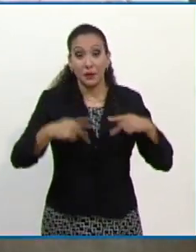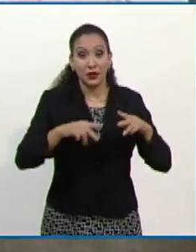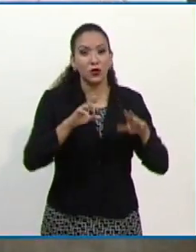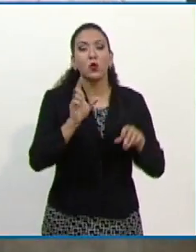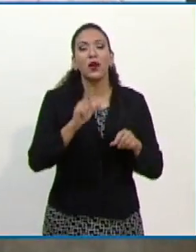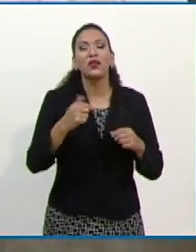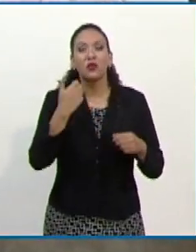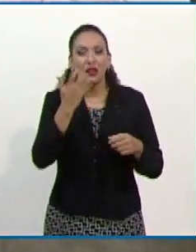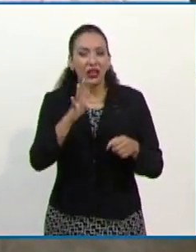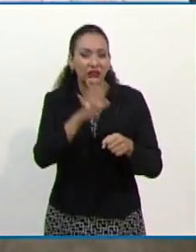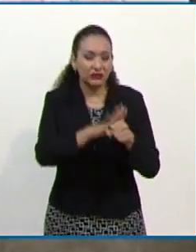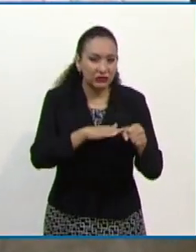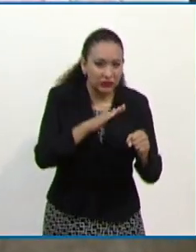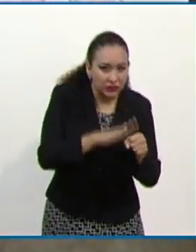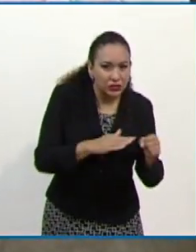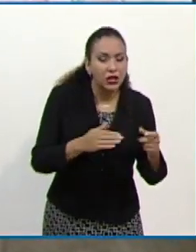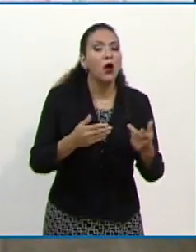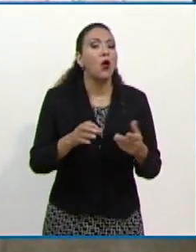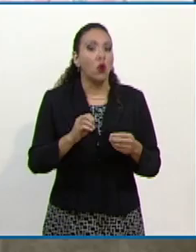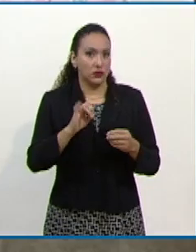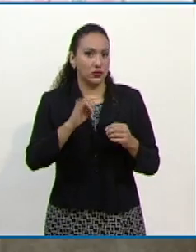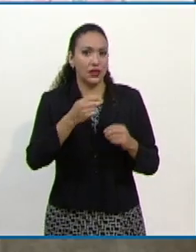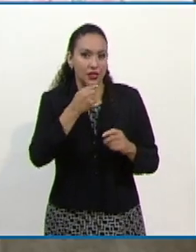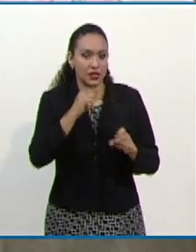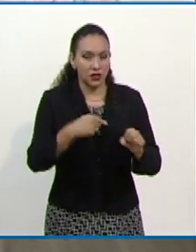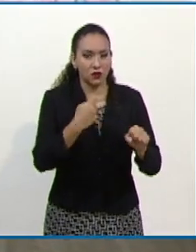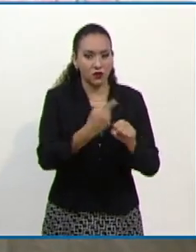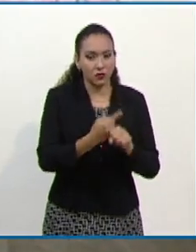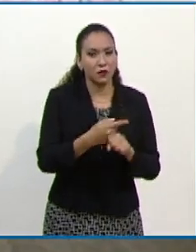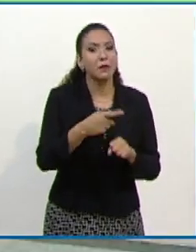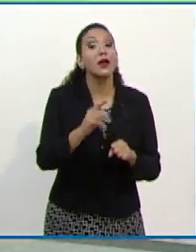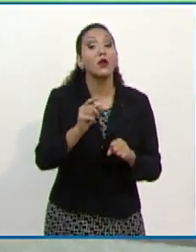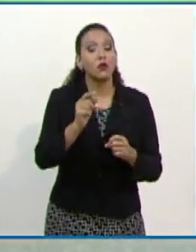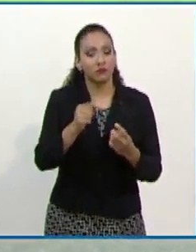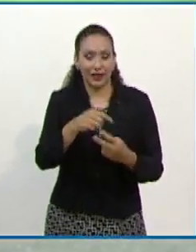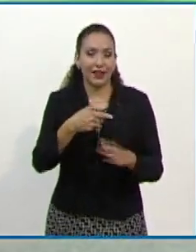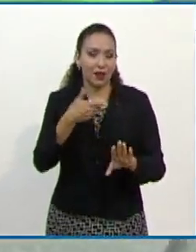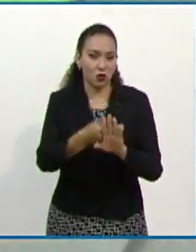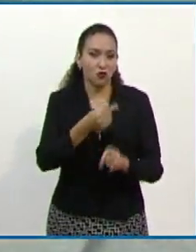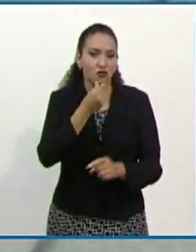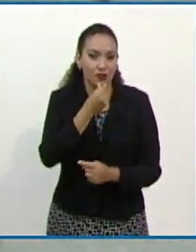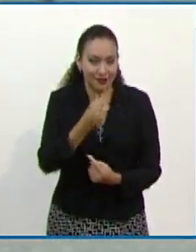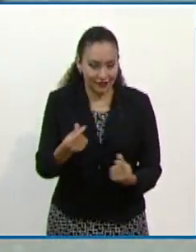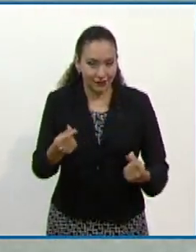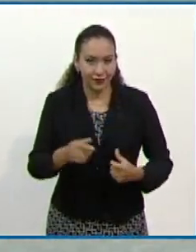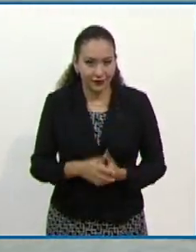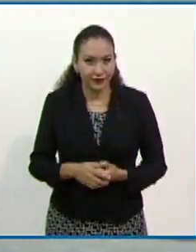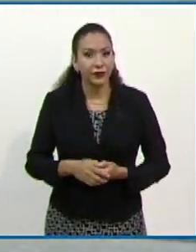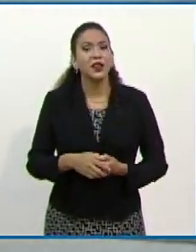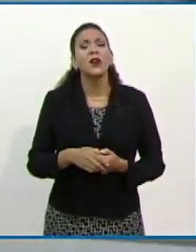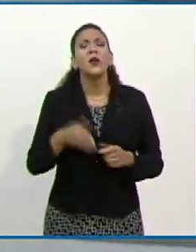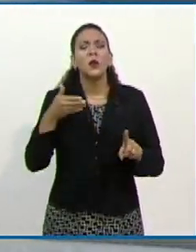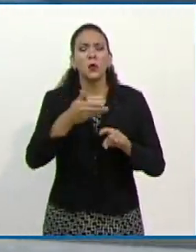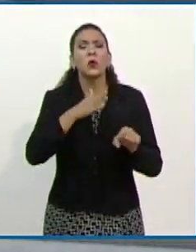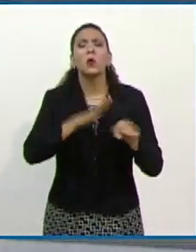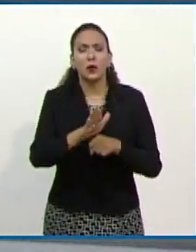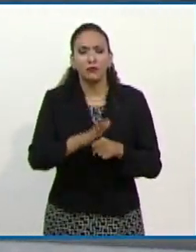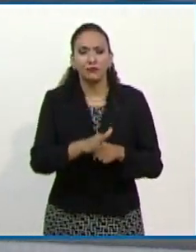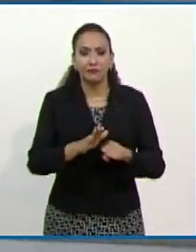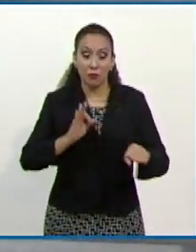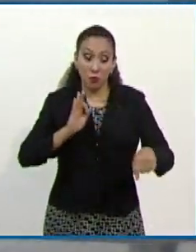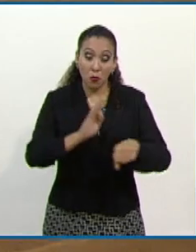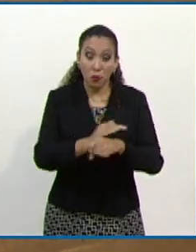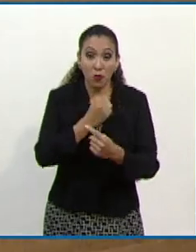acoso sexual y violación equiparada, ambos en contra de infantes, las cuales persiguen la protección del mismo bien jurídico, la